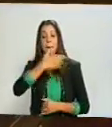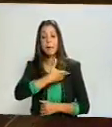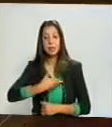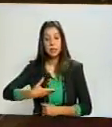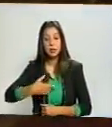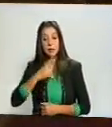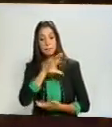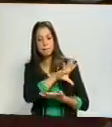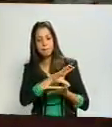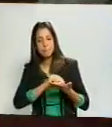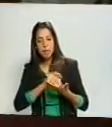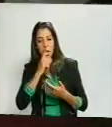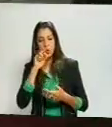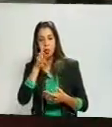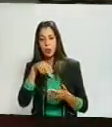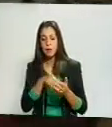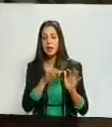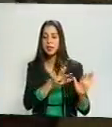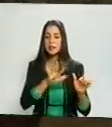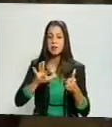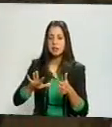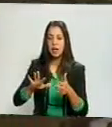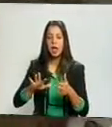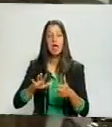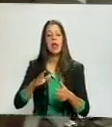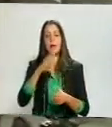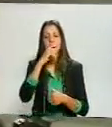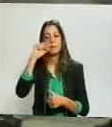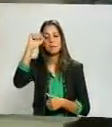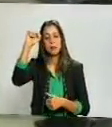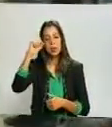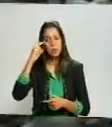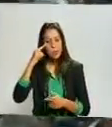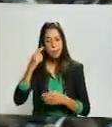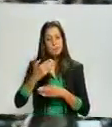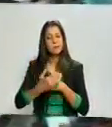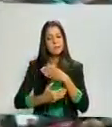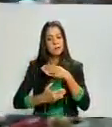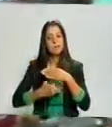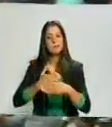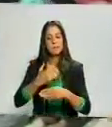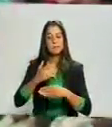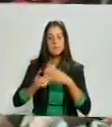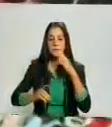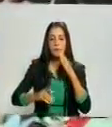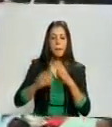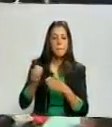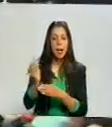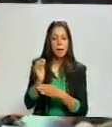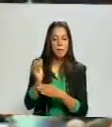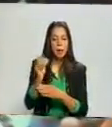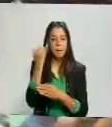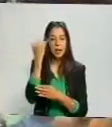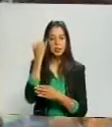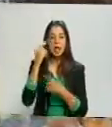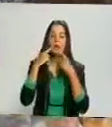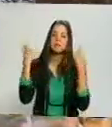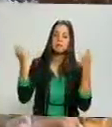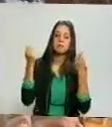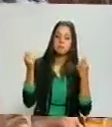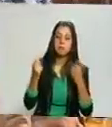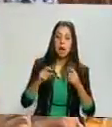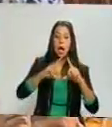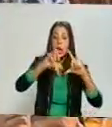año 2016 comenzó a profundizar en ese sentido y decretó la faja del arco minero para